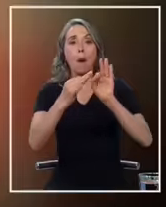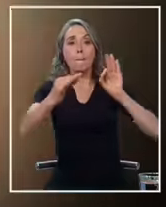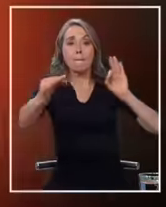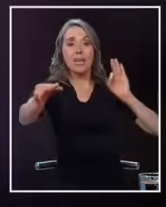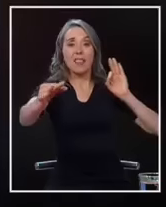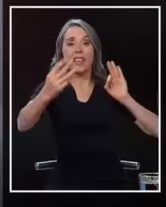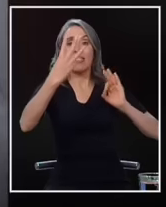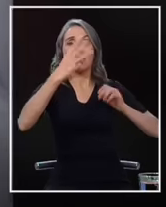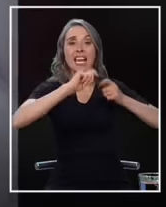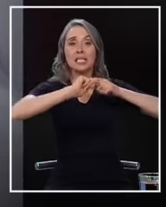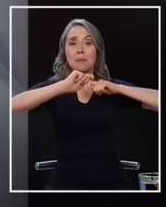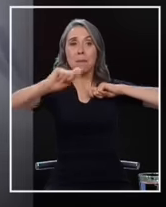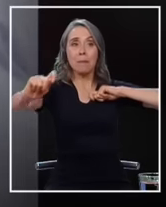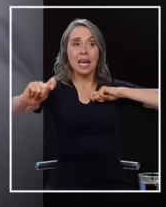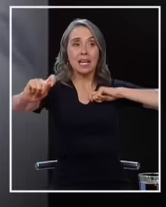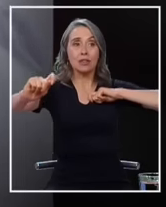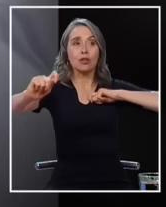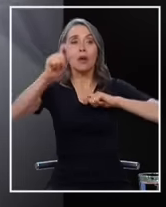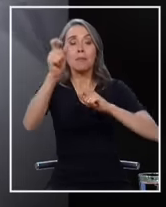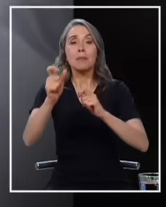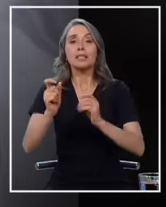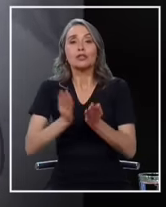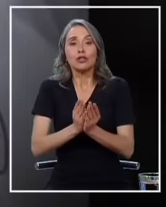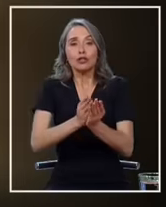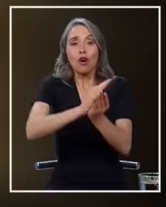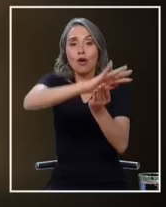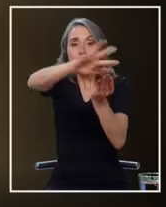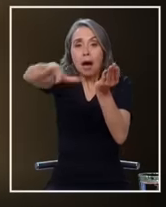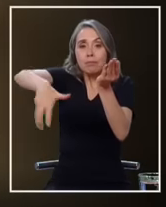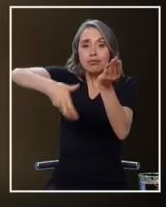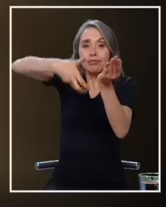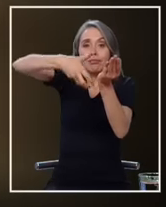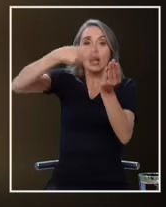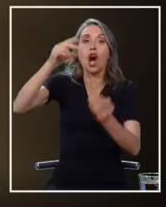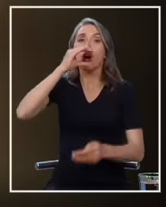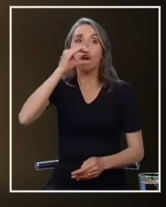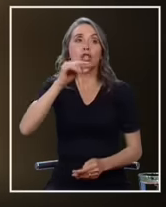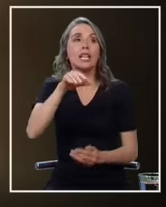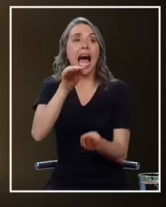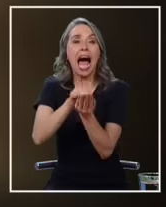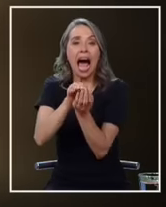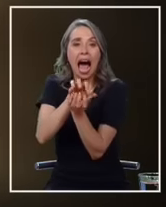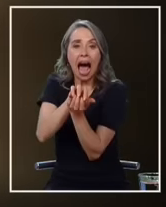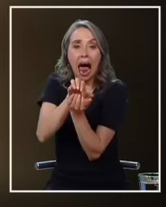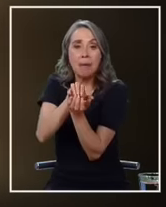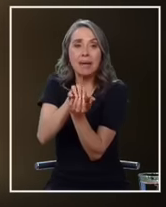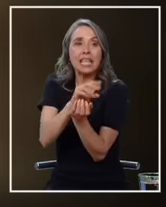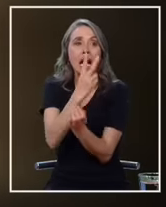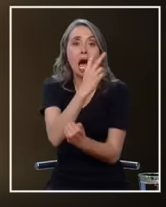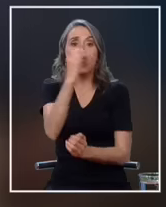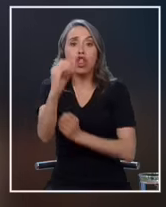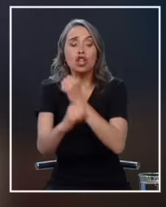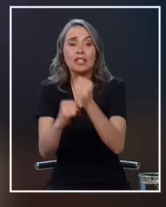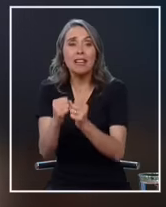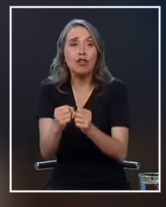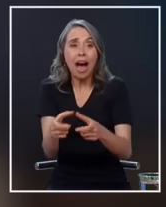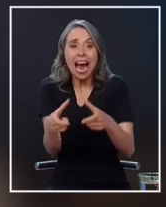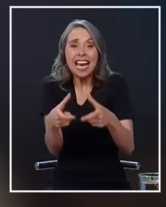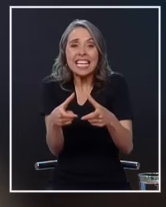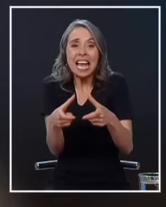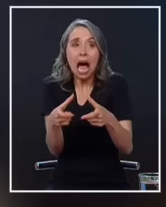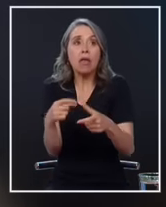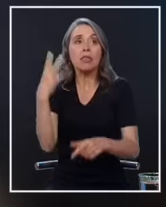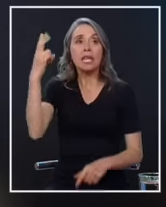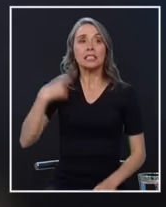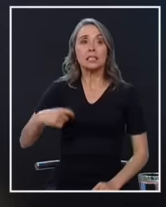3 metros de largo, sacado por pescadores en Concepción. Por otra parte, tenemos una almeja de 200 años y de un gran tamaño que se encontró